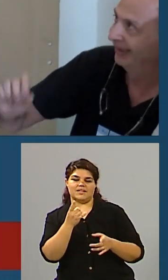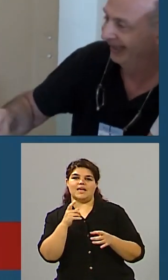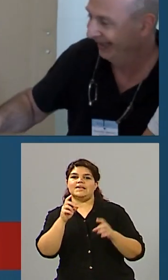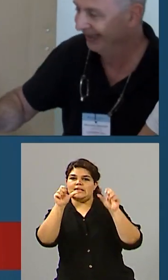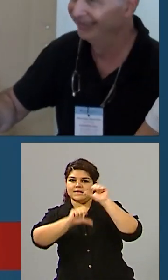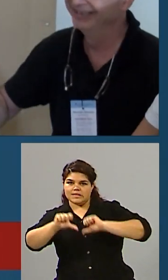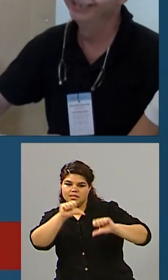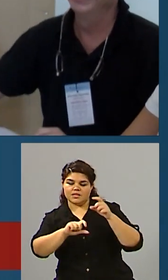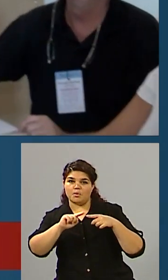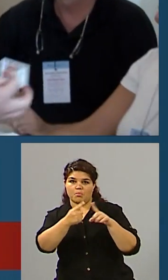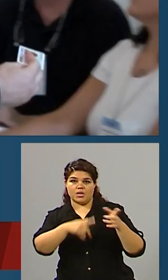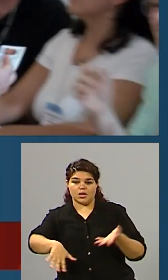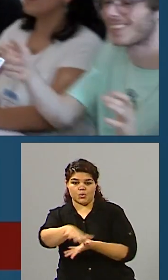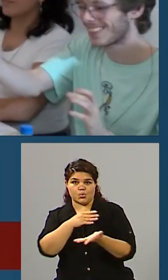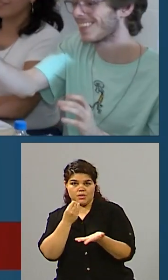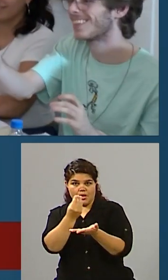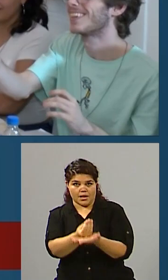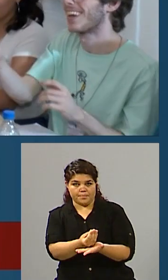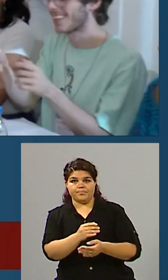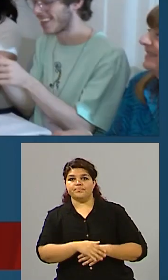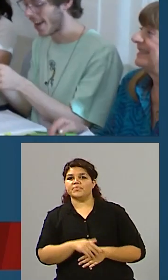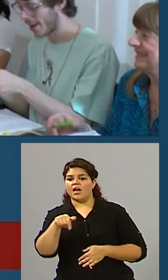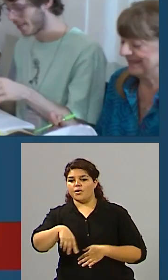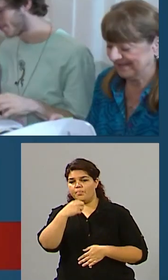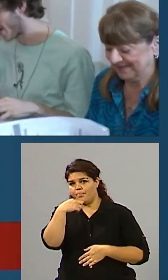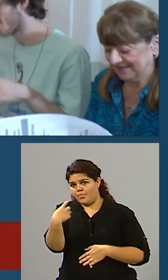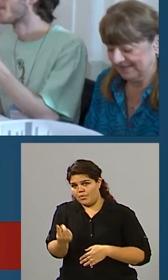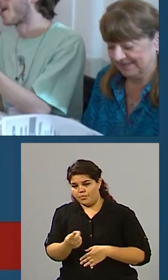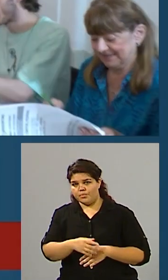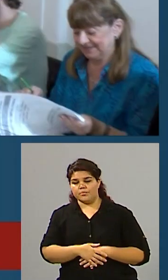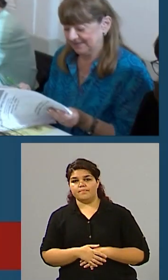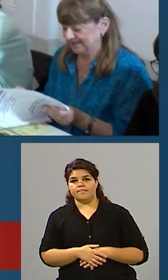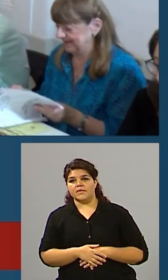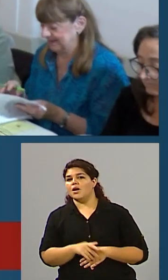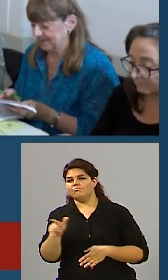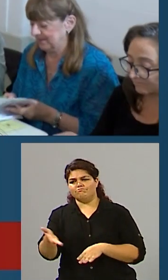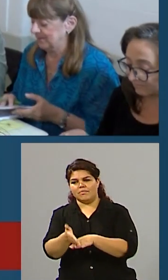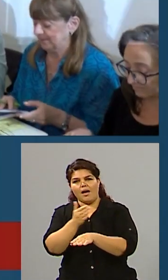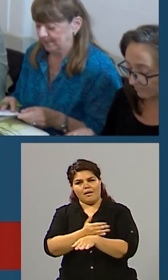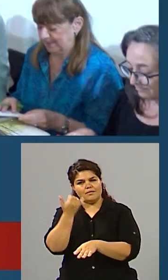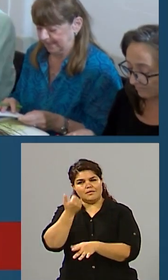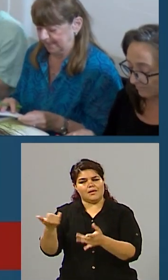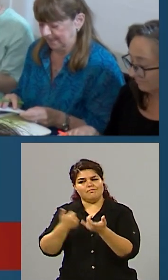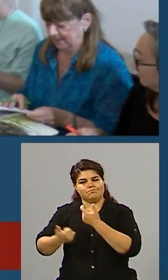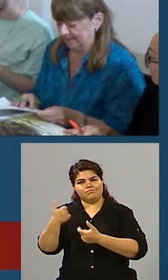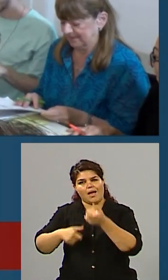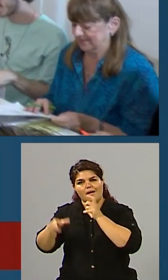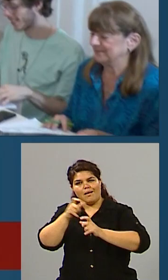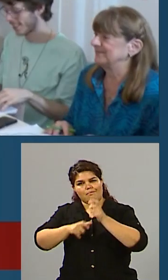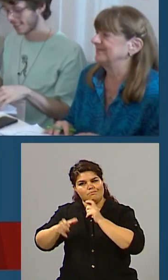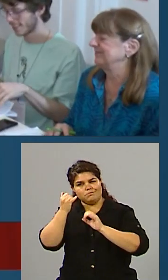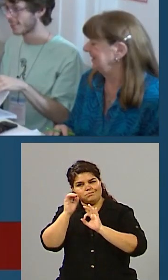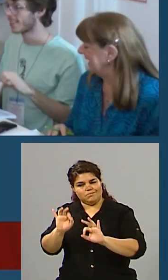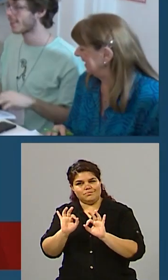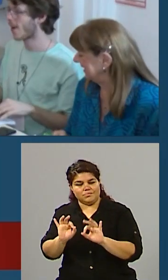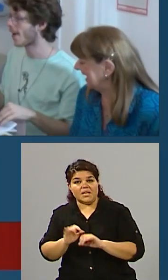Sociales. Luis, la pregunta ahora tiene que ver con, bueno, vos de alguna manera lo esbozabas en el bloque anterior, el